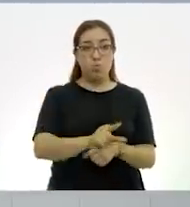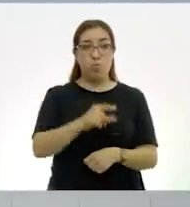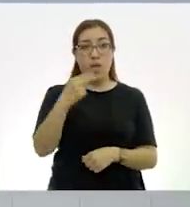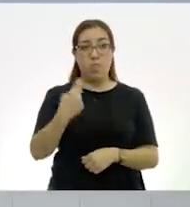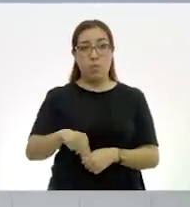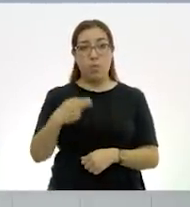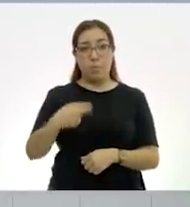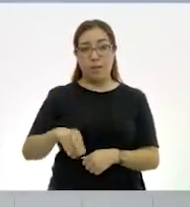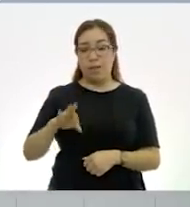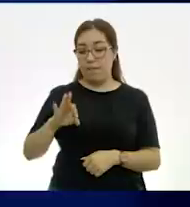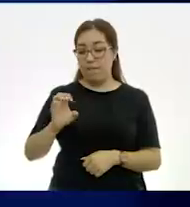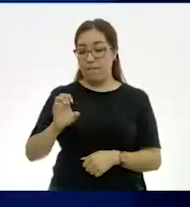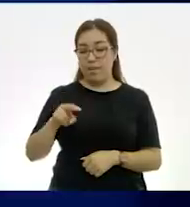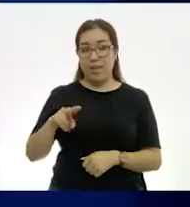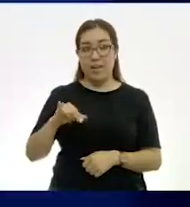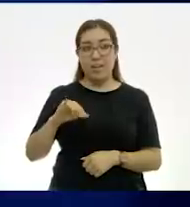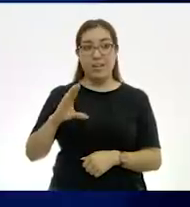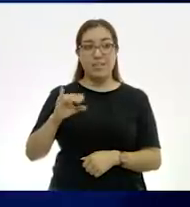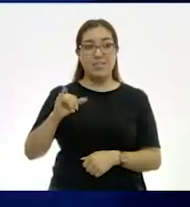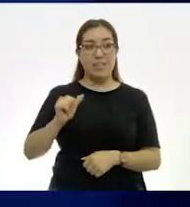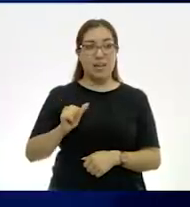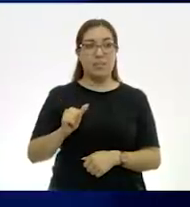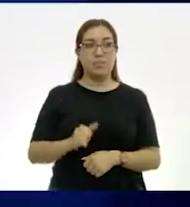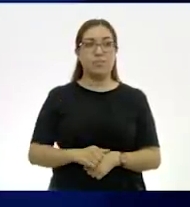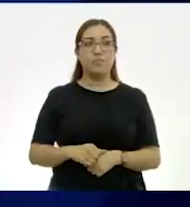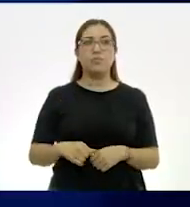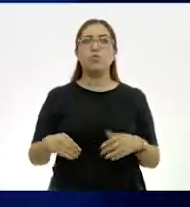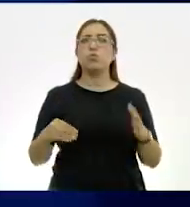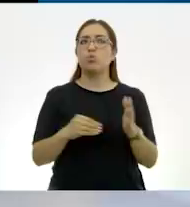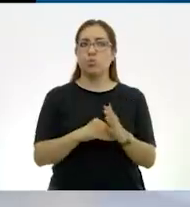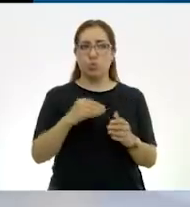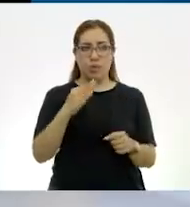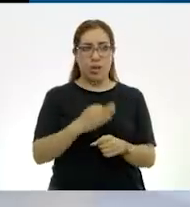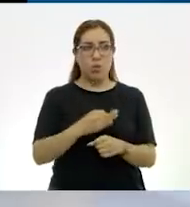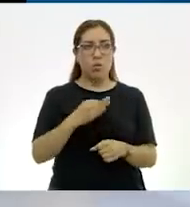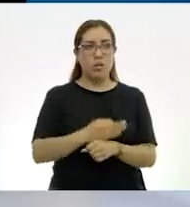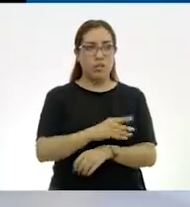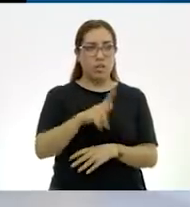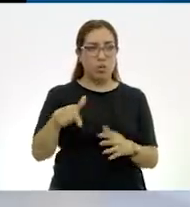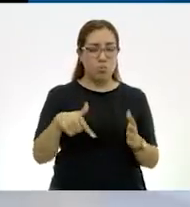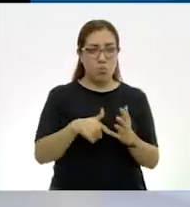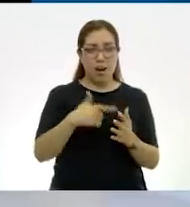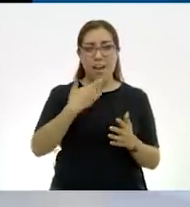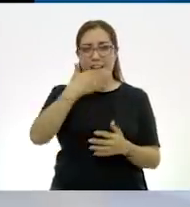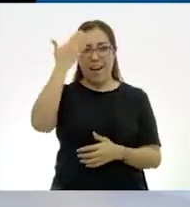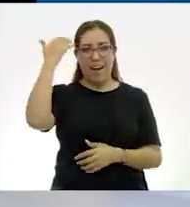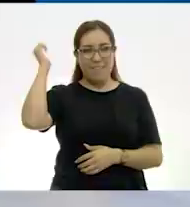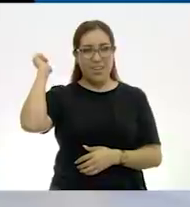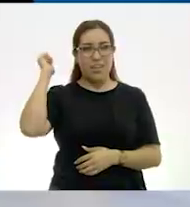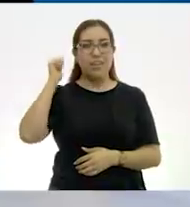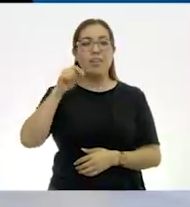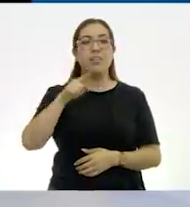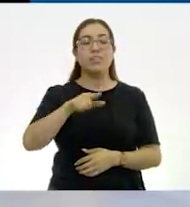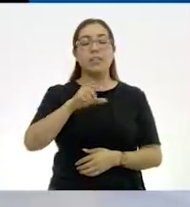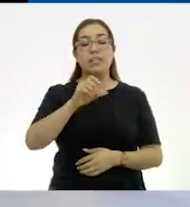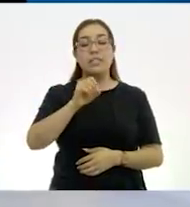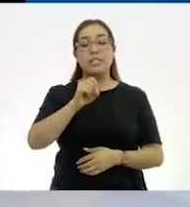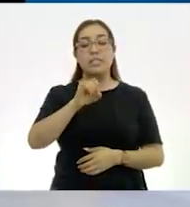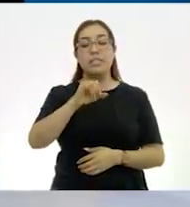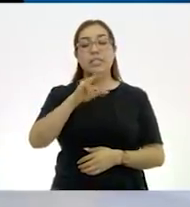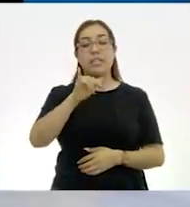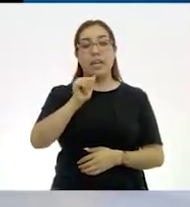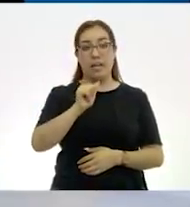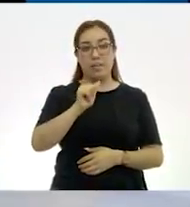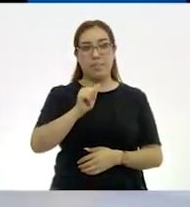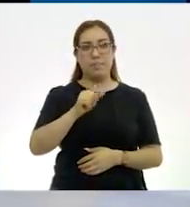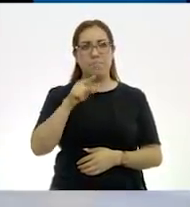que actualmente es el territorio de Siria y Líbano. Siria y Líbano. Pegadito a donde estaban. Así es. los Este sistema